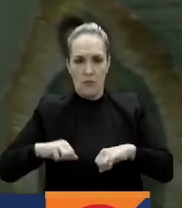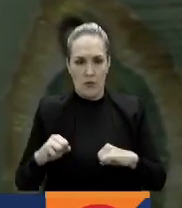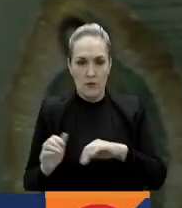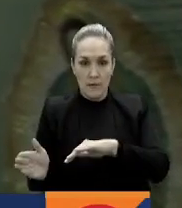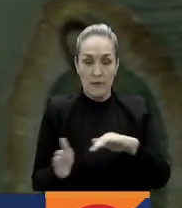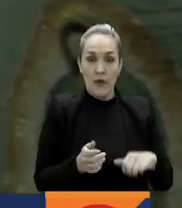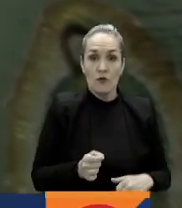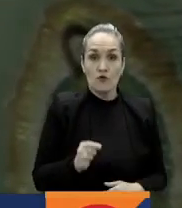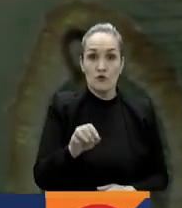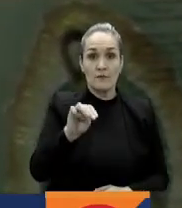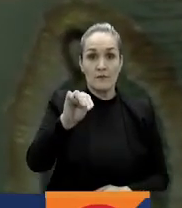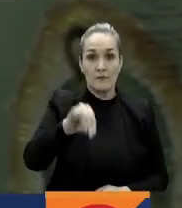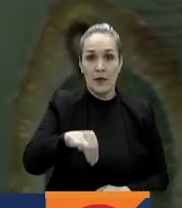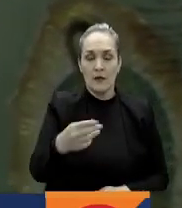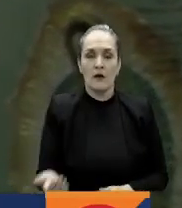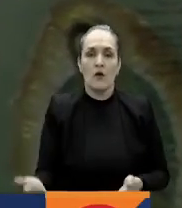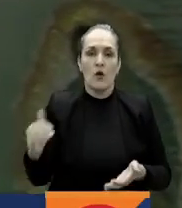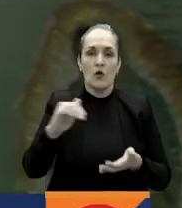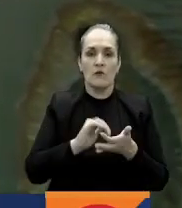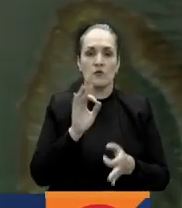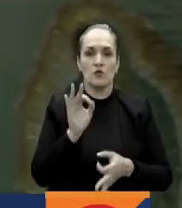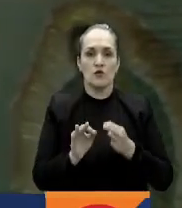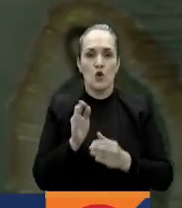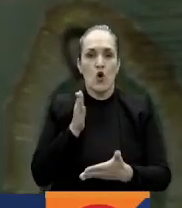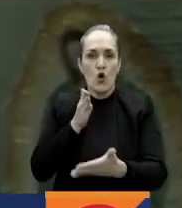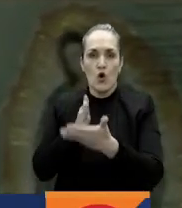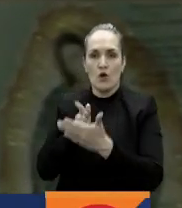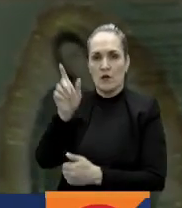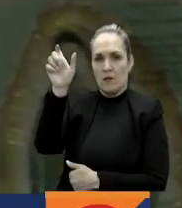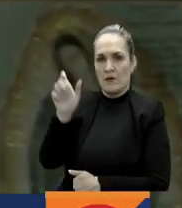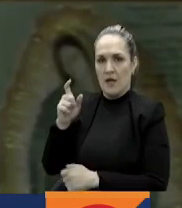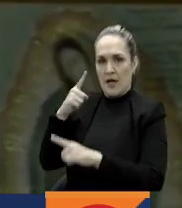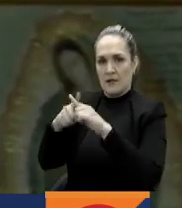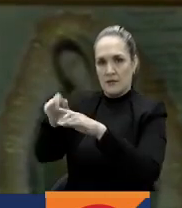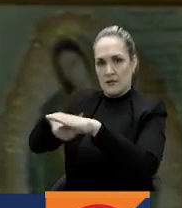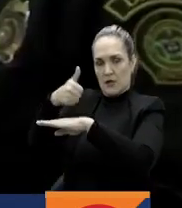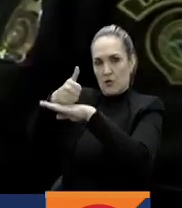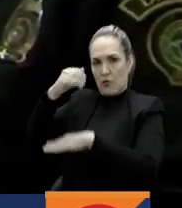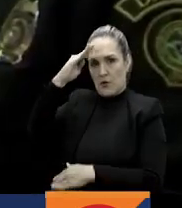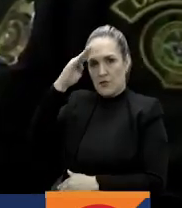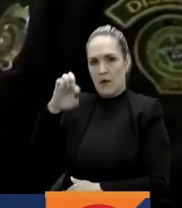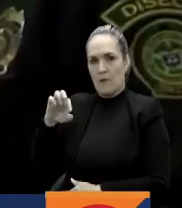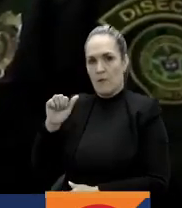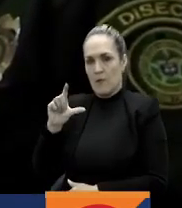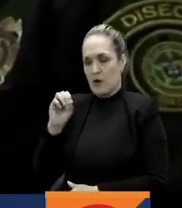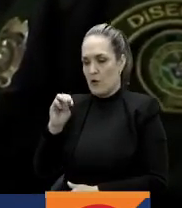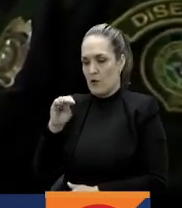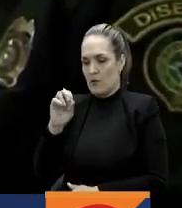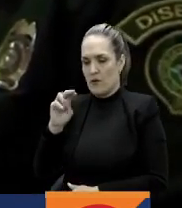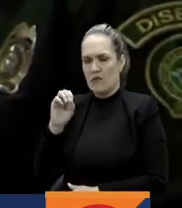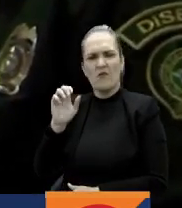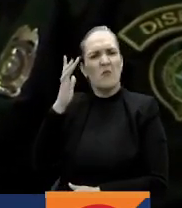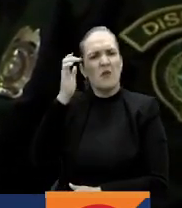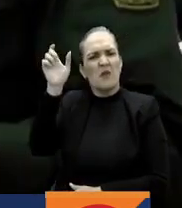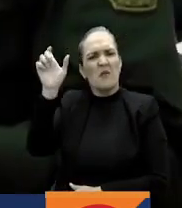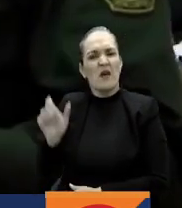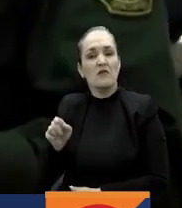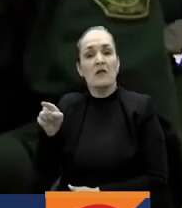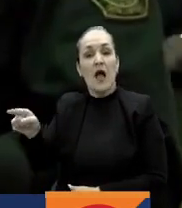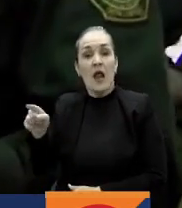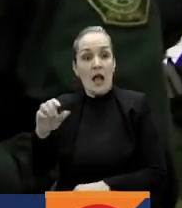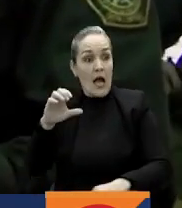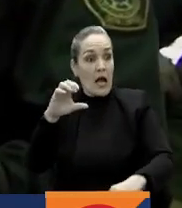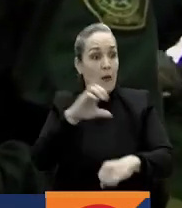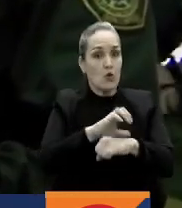El martes reanudan el juicio contra el exdirector de la policía, el general Rodolfo Palomino, porque supuestamente impidió una